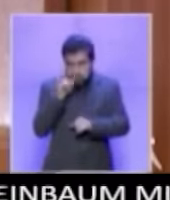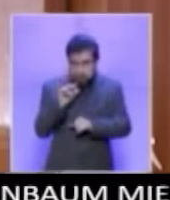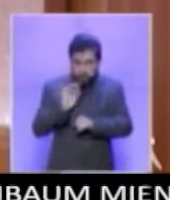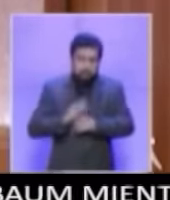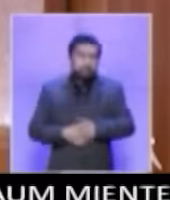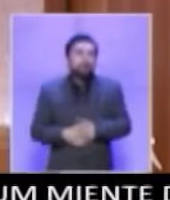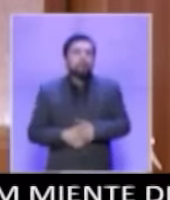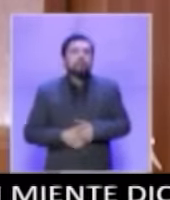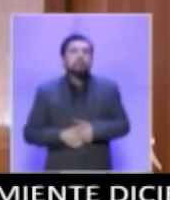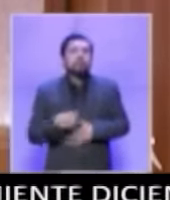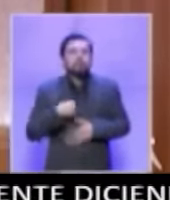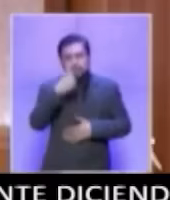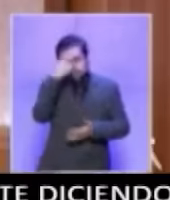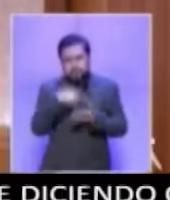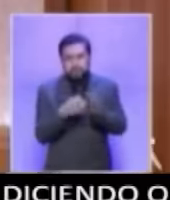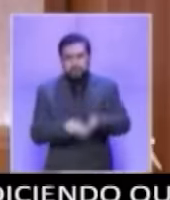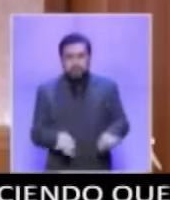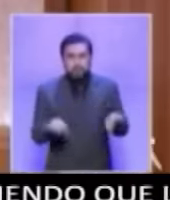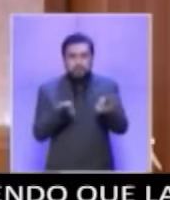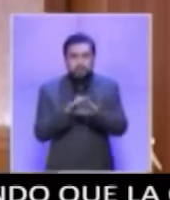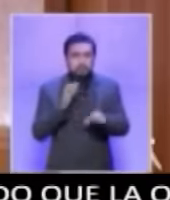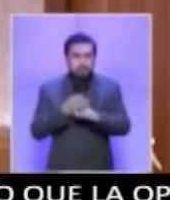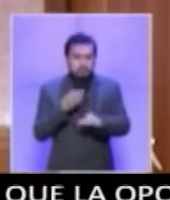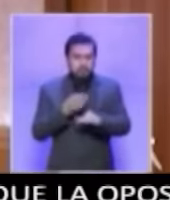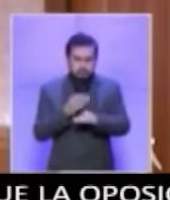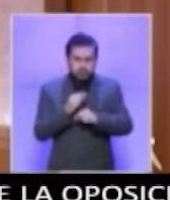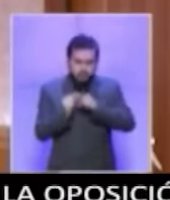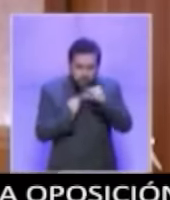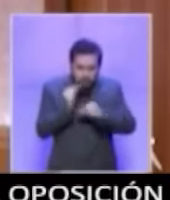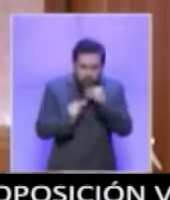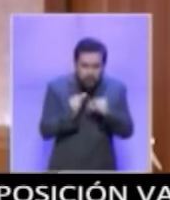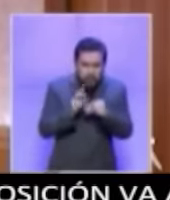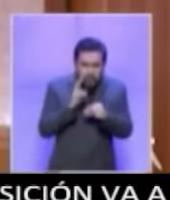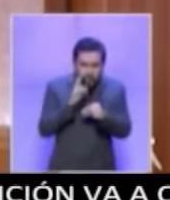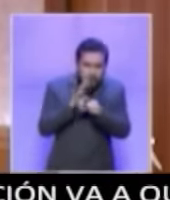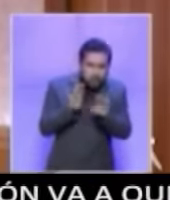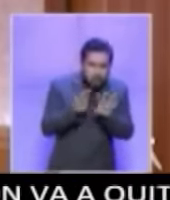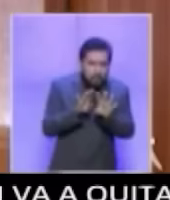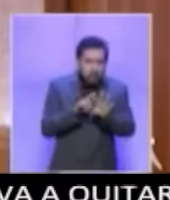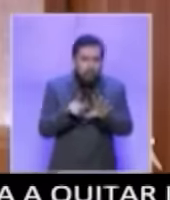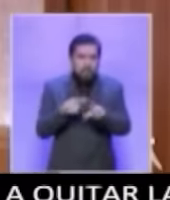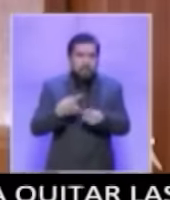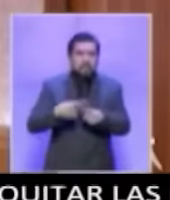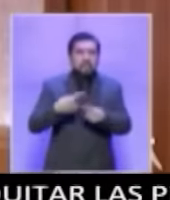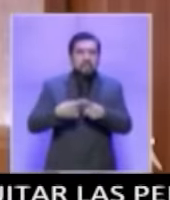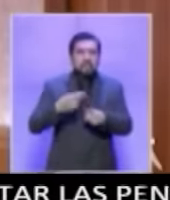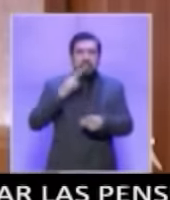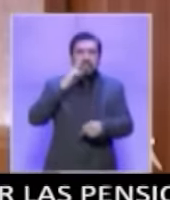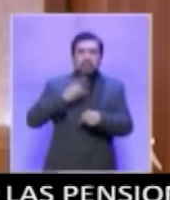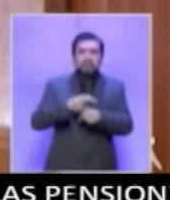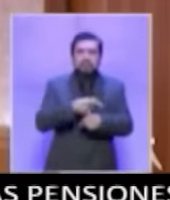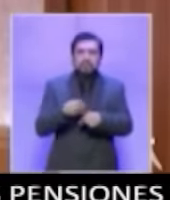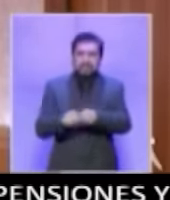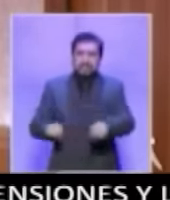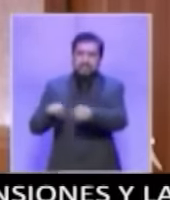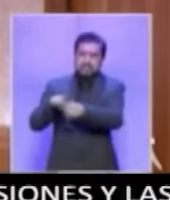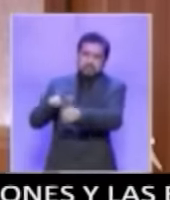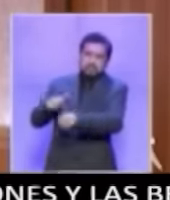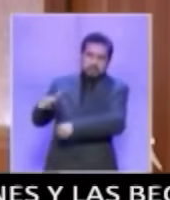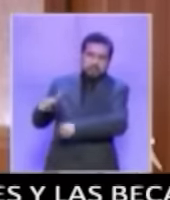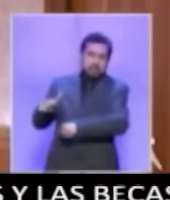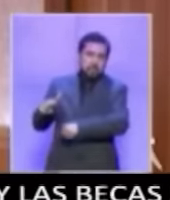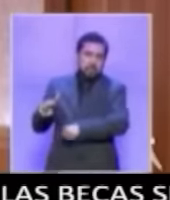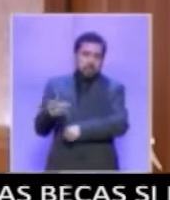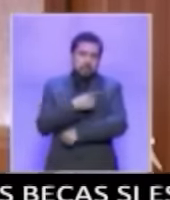no consiguieron demostrar haberlas obtenido en los 17 estados de la república de acuerdo con el requisito que había planteado